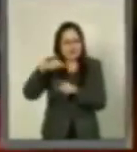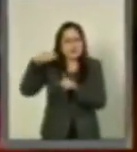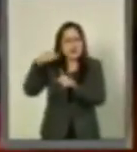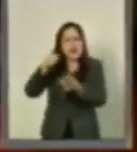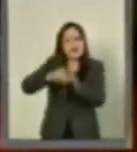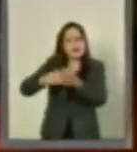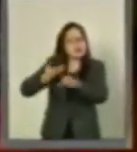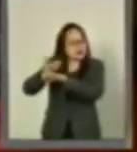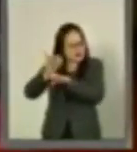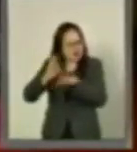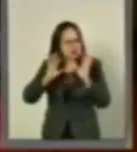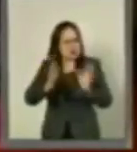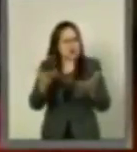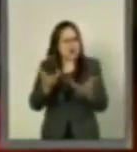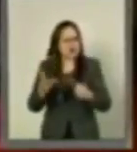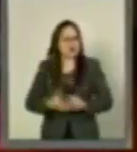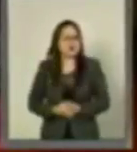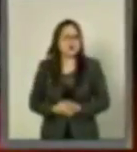a las entidades.